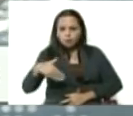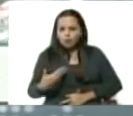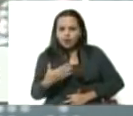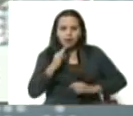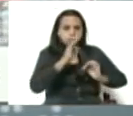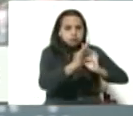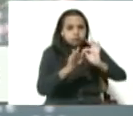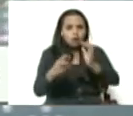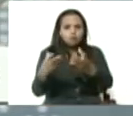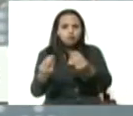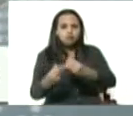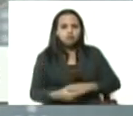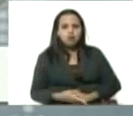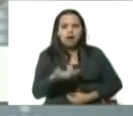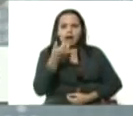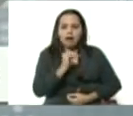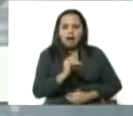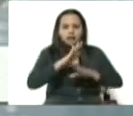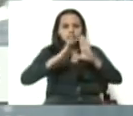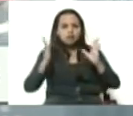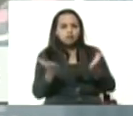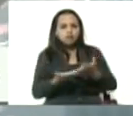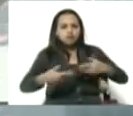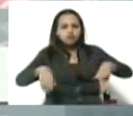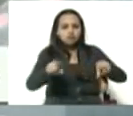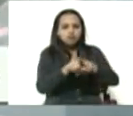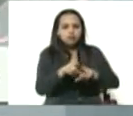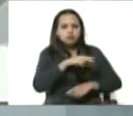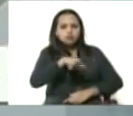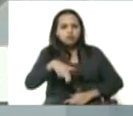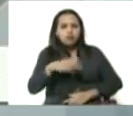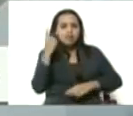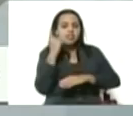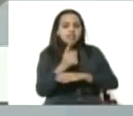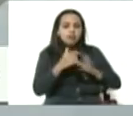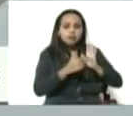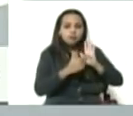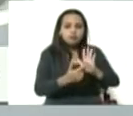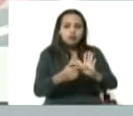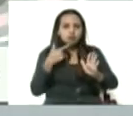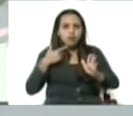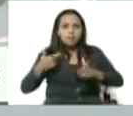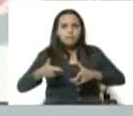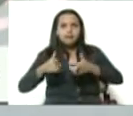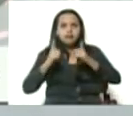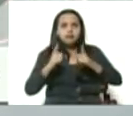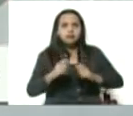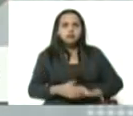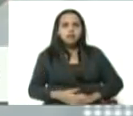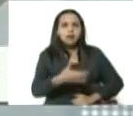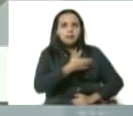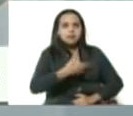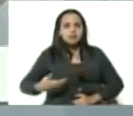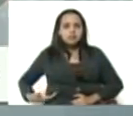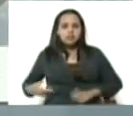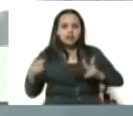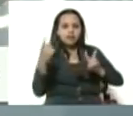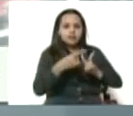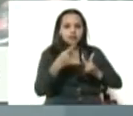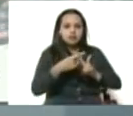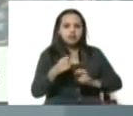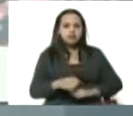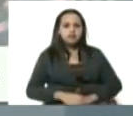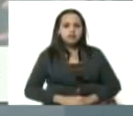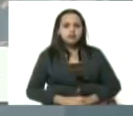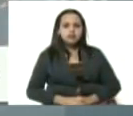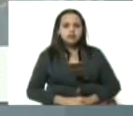muchos. Se han dado casos en el mundo. Nosotros lo hemos mostrado. Yo le voy a pedir al presidente de BTV, a Freddy